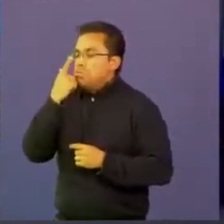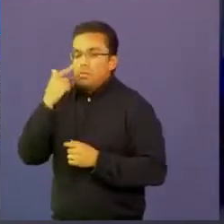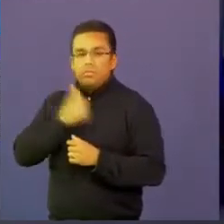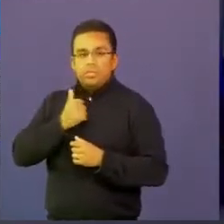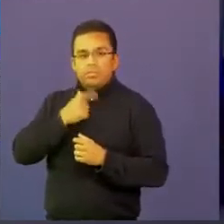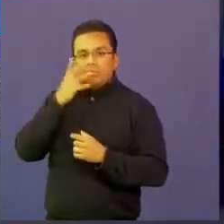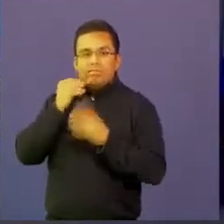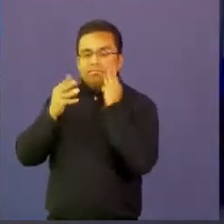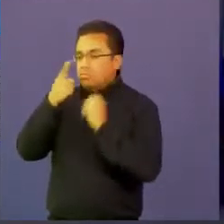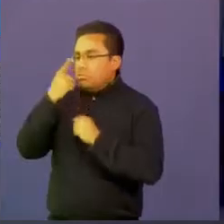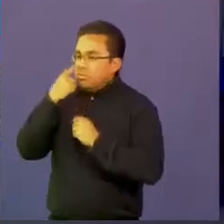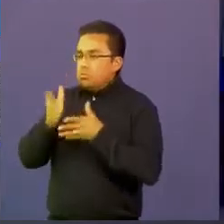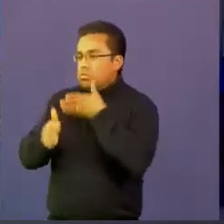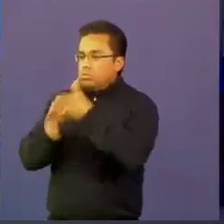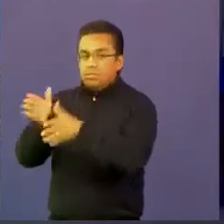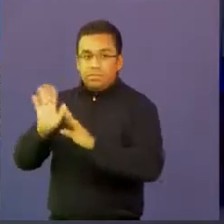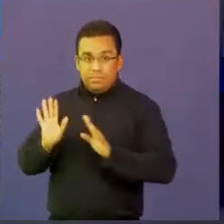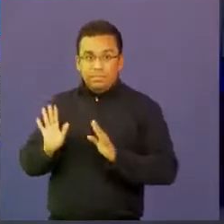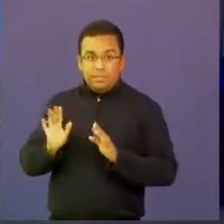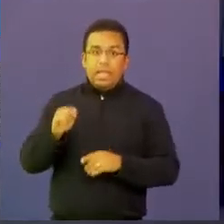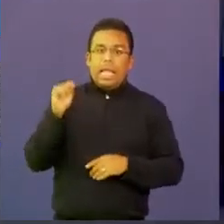tiene todas esas